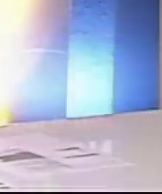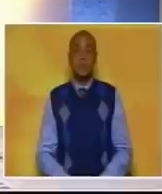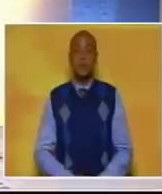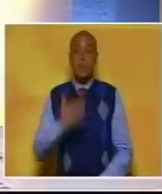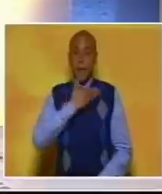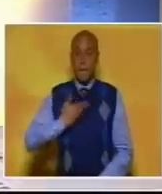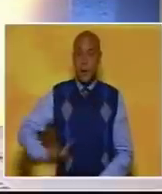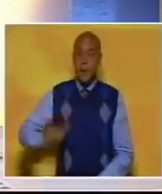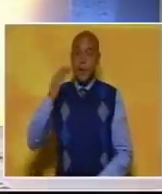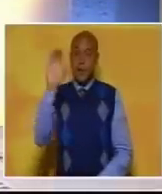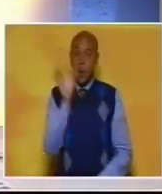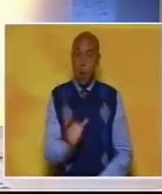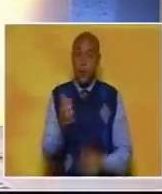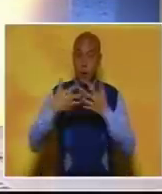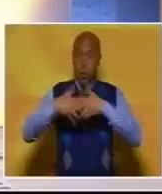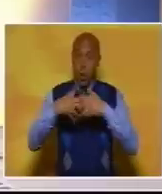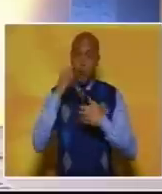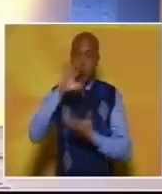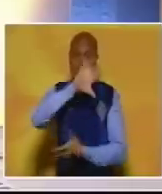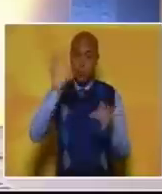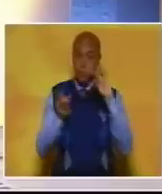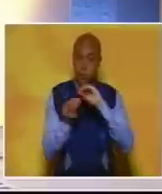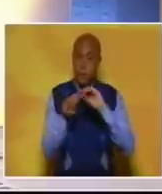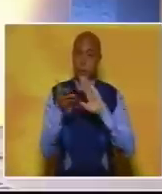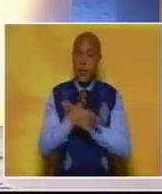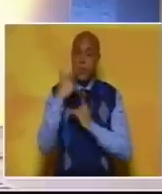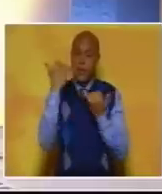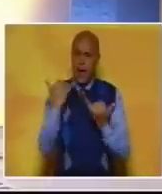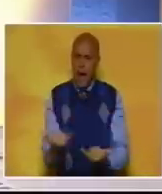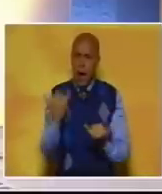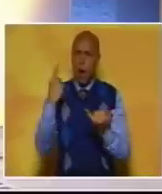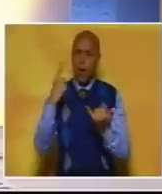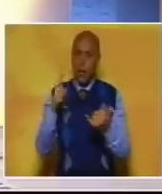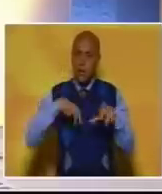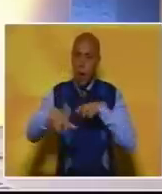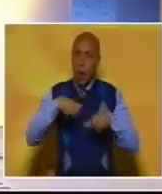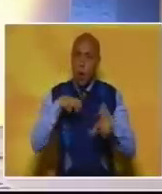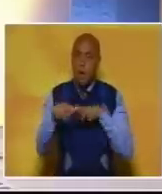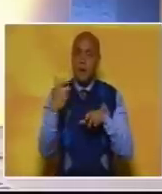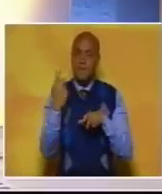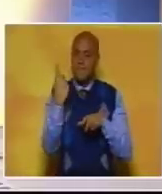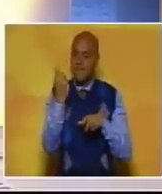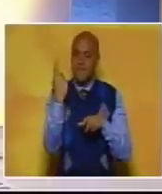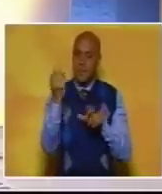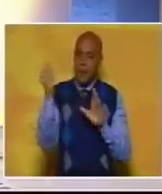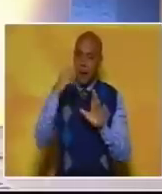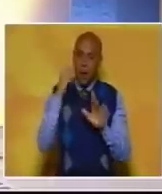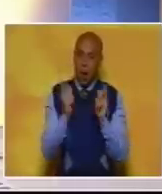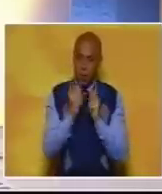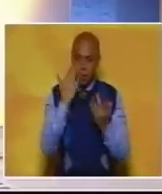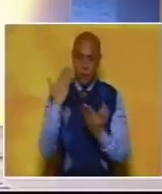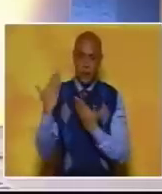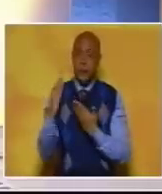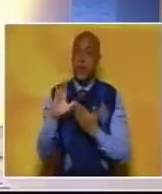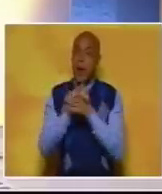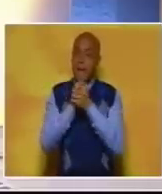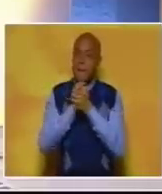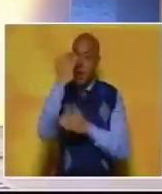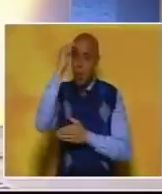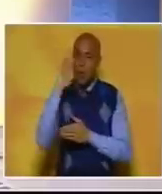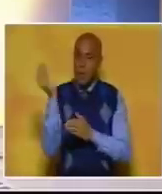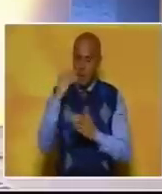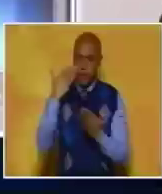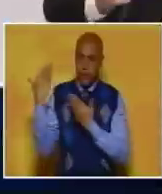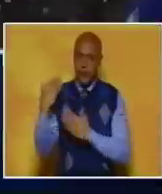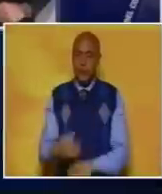El presidente de Concecomercio, Felipe Capozolo, considera que la llamada economía de bodegones no es sostenible. Manuel Covela nos amplía la información. Buenas tardes, Manuel.